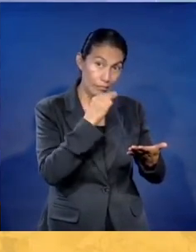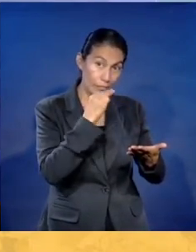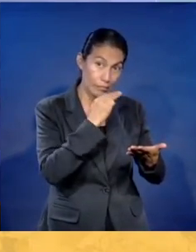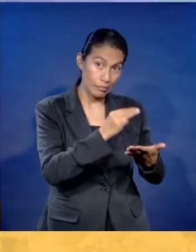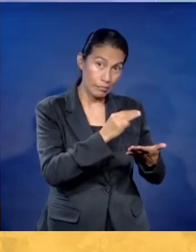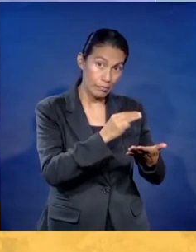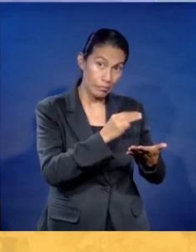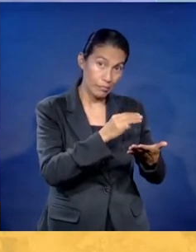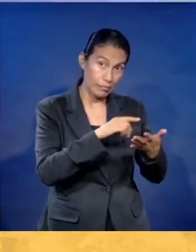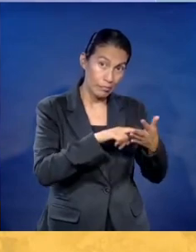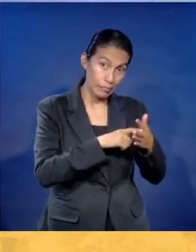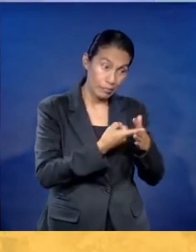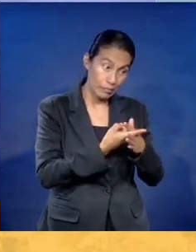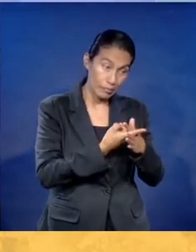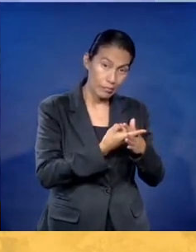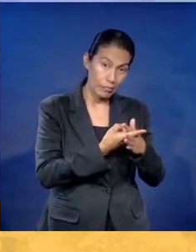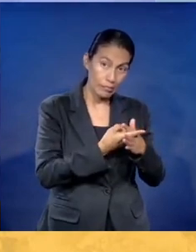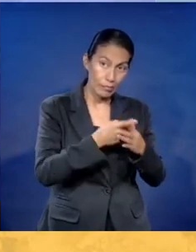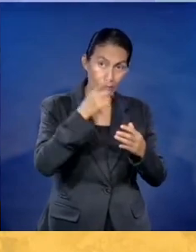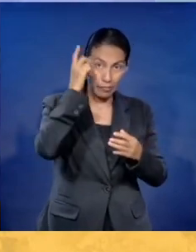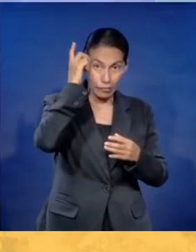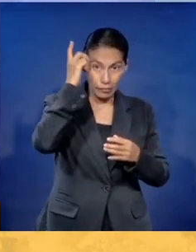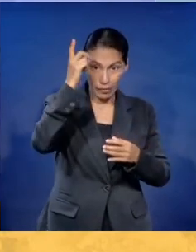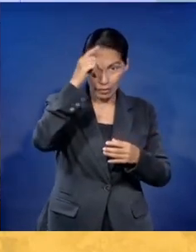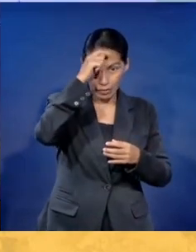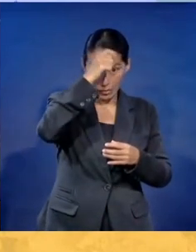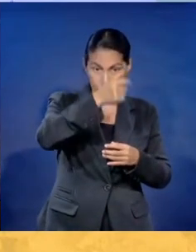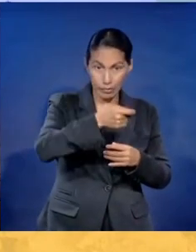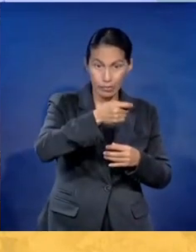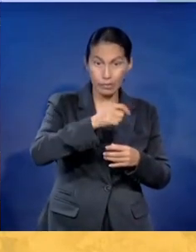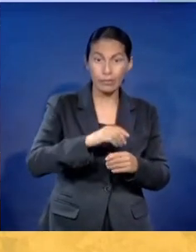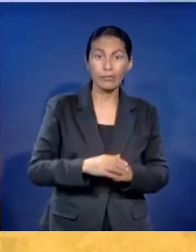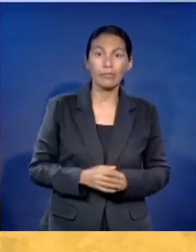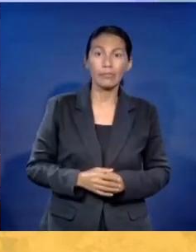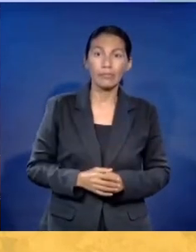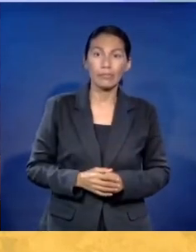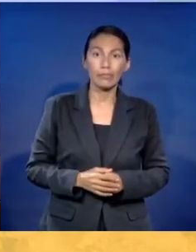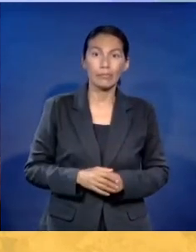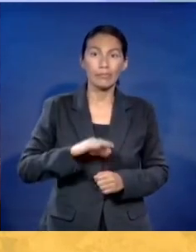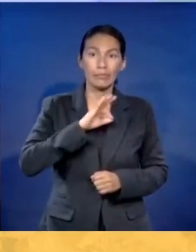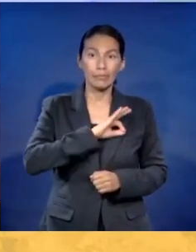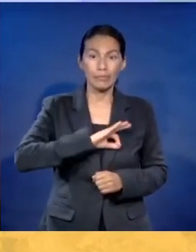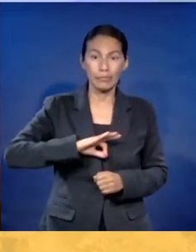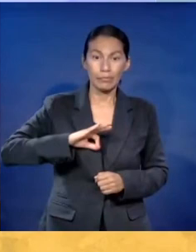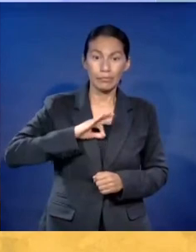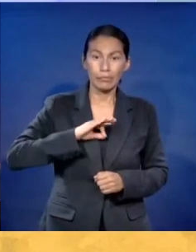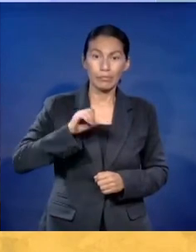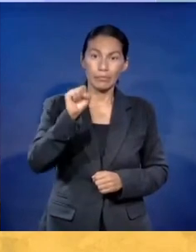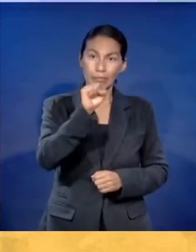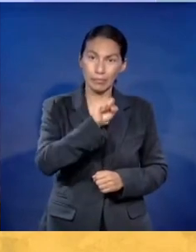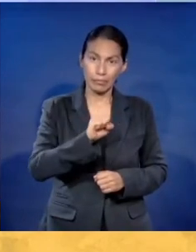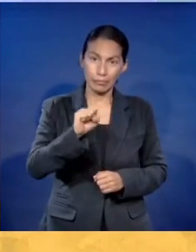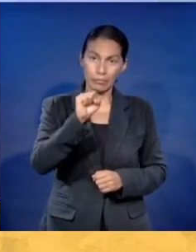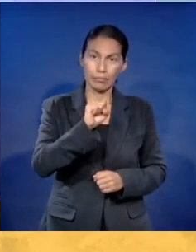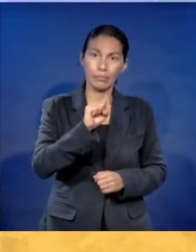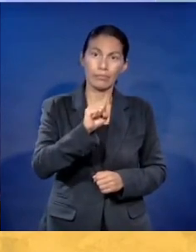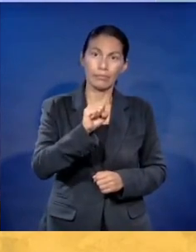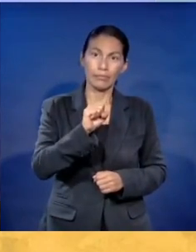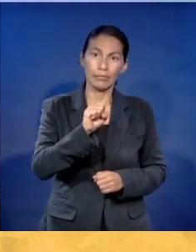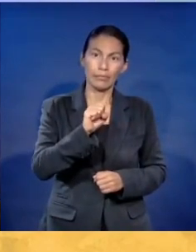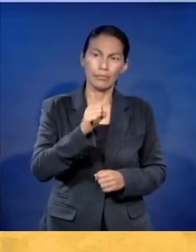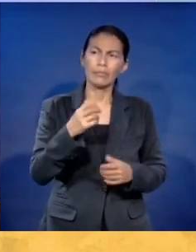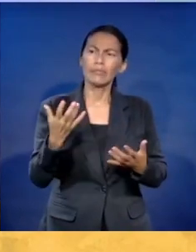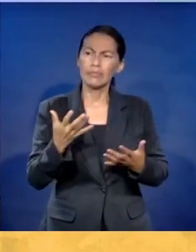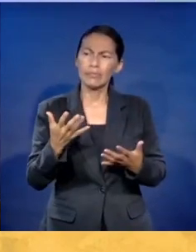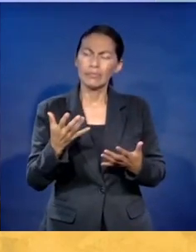con Dios escrito allí Dios le bendiga Feliz sábado y así se van Qué